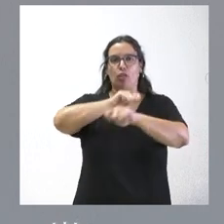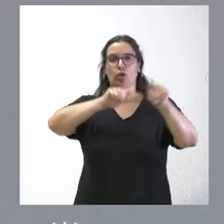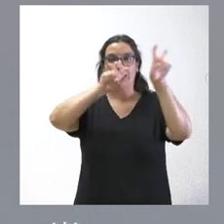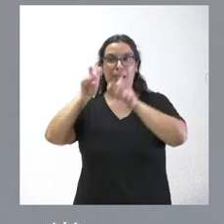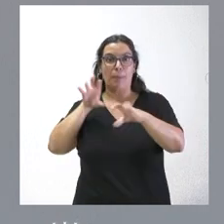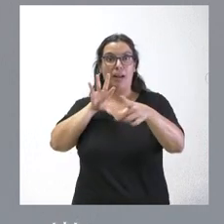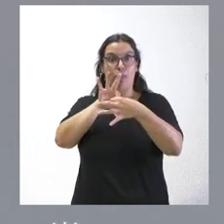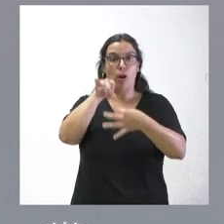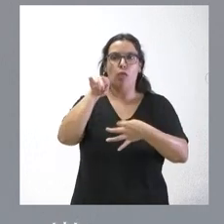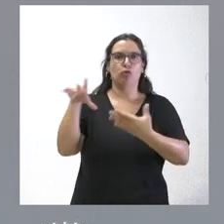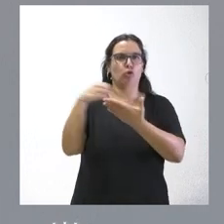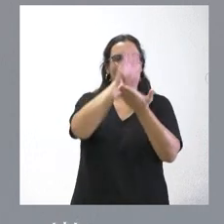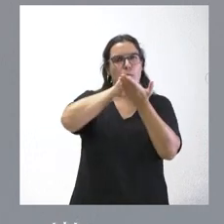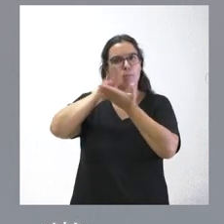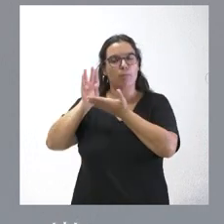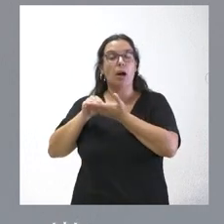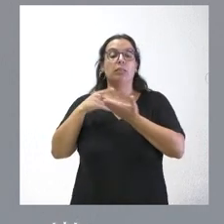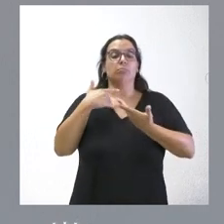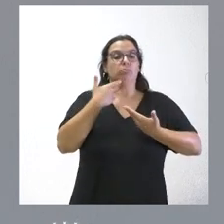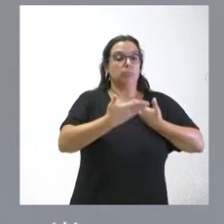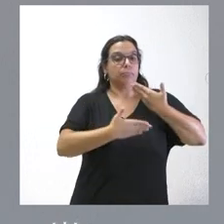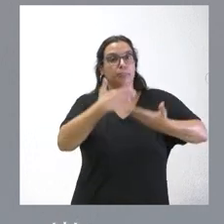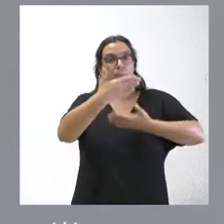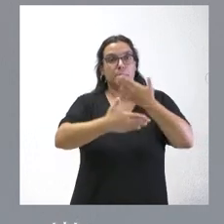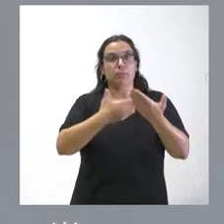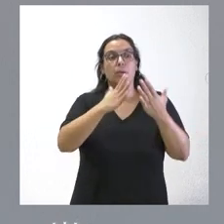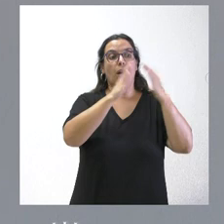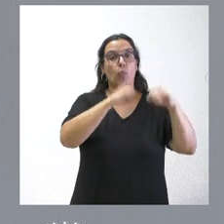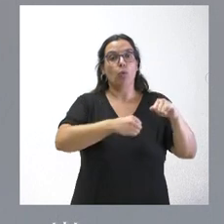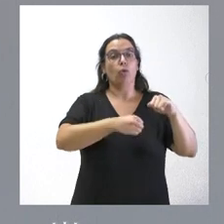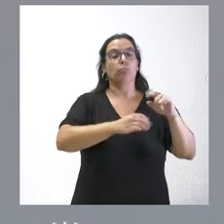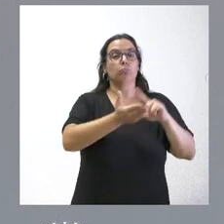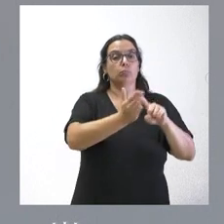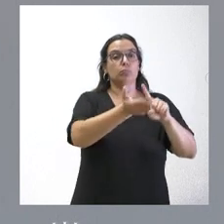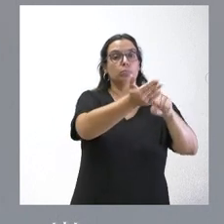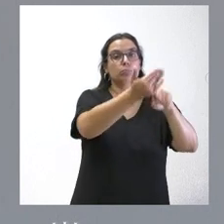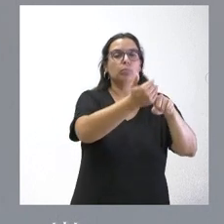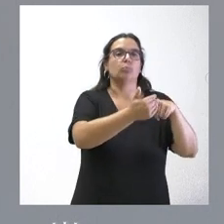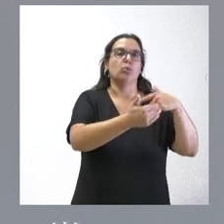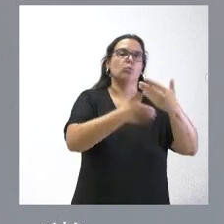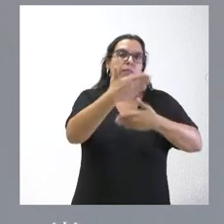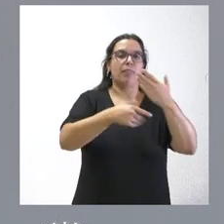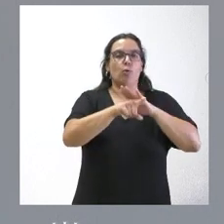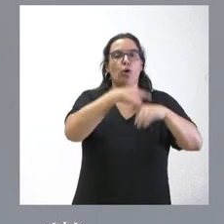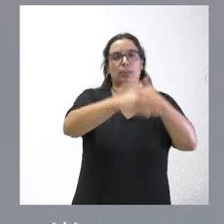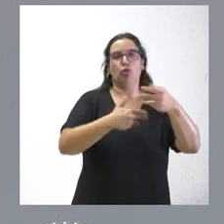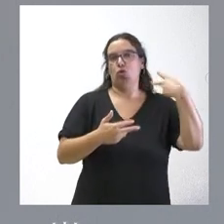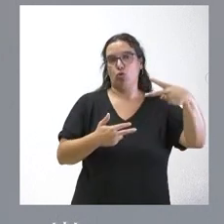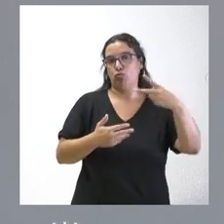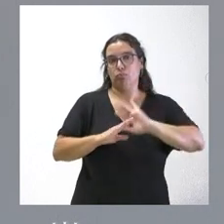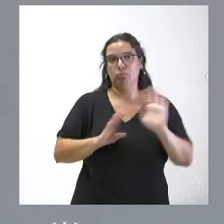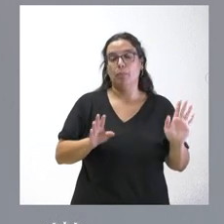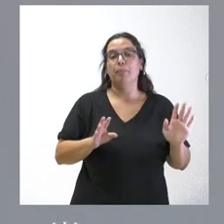que plantear Y a medida que vayamos alcanzando esos acuerdos pues iremos avanzando en la tramitación de ambas normas